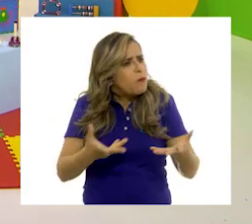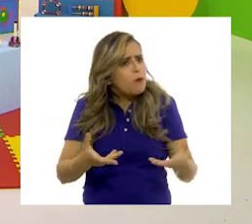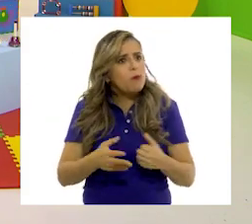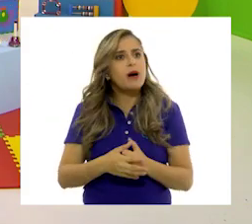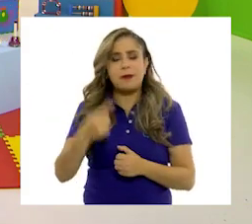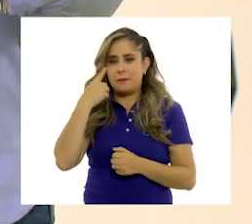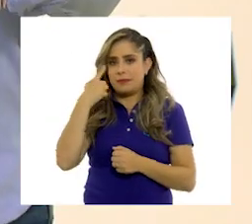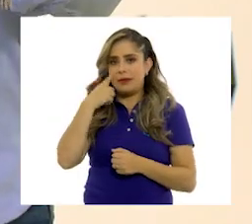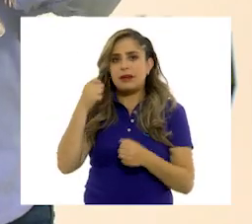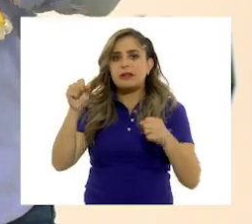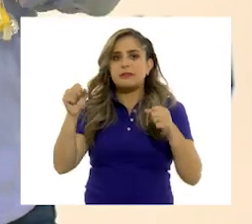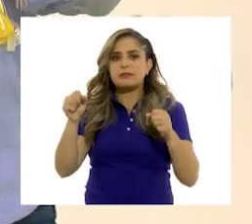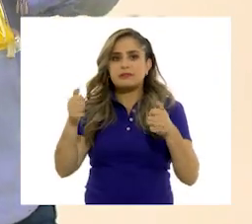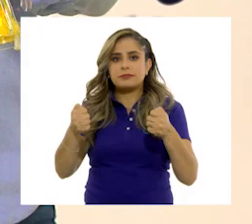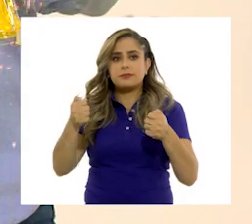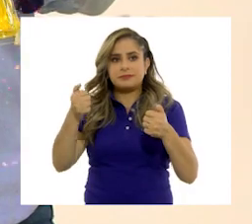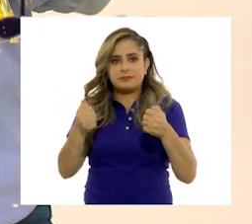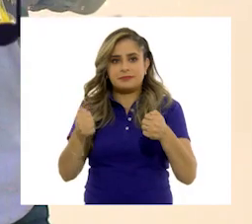mira.